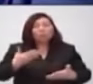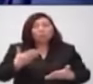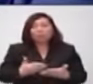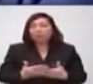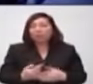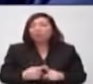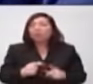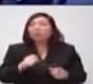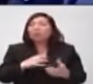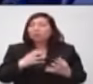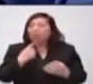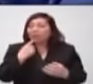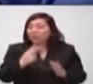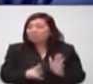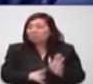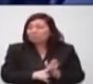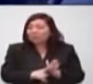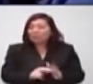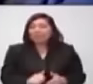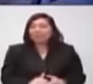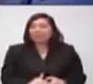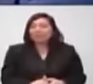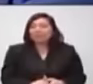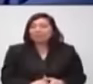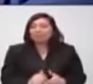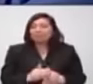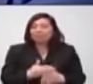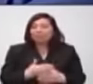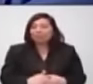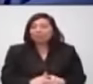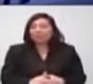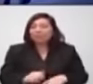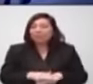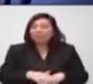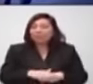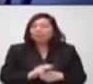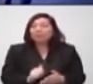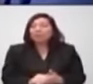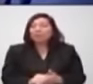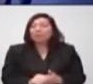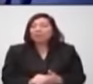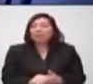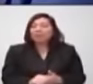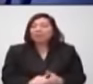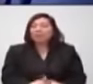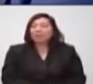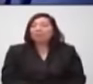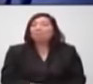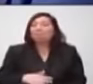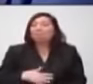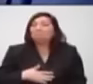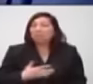Pero quisiera saber si es que hay voluntad por parte de la gestión edil de que se